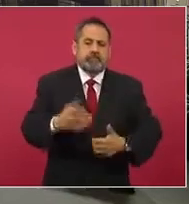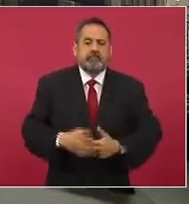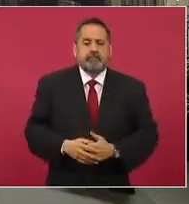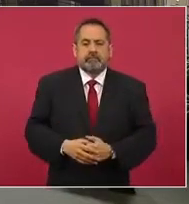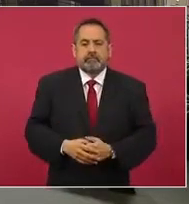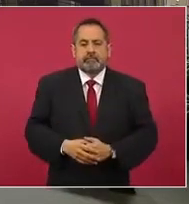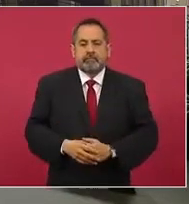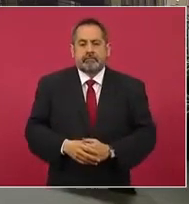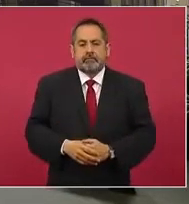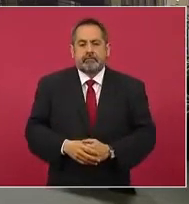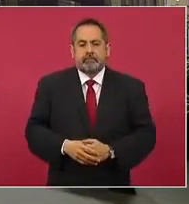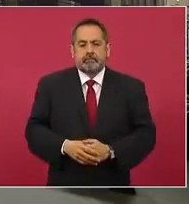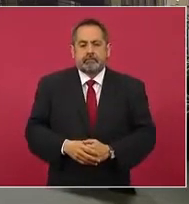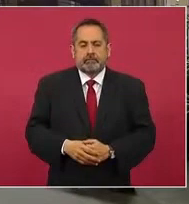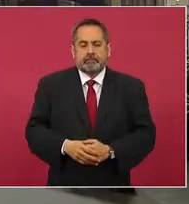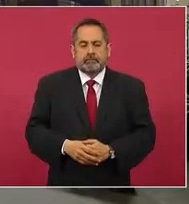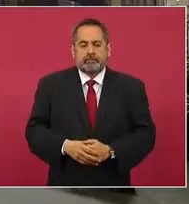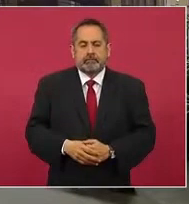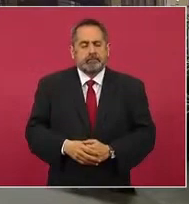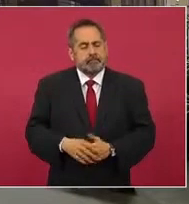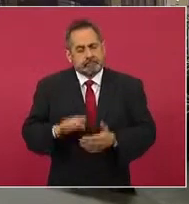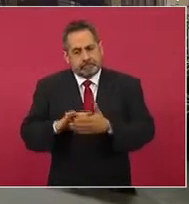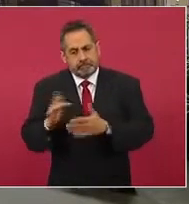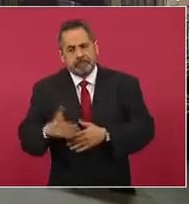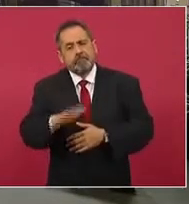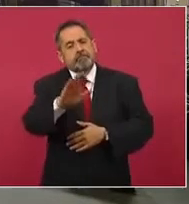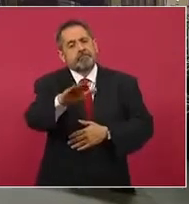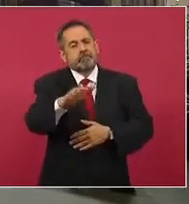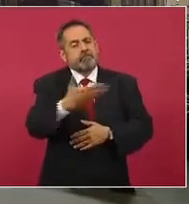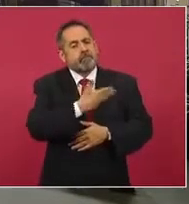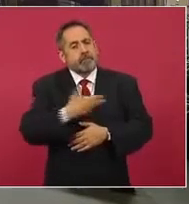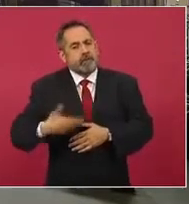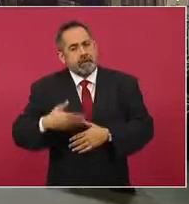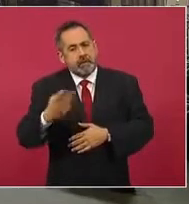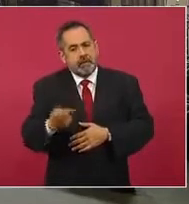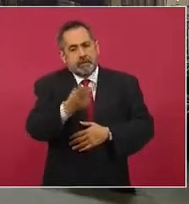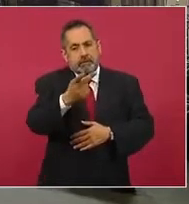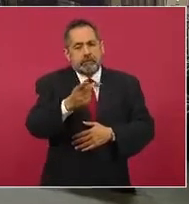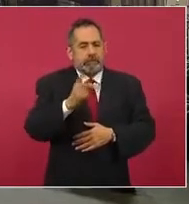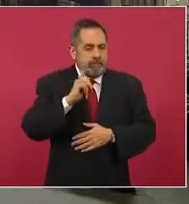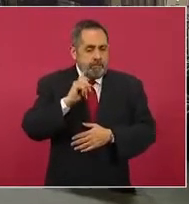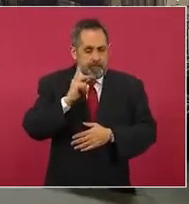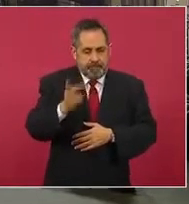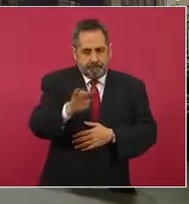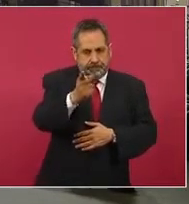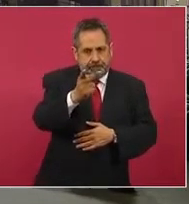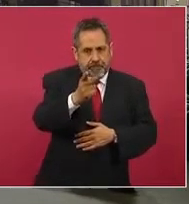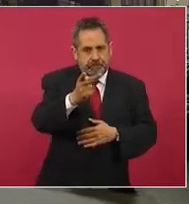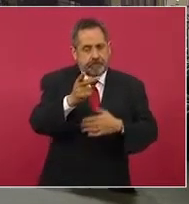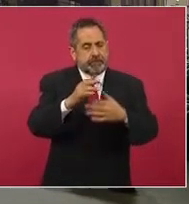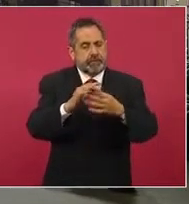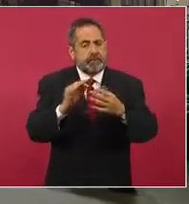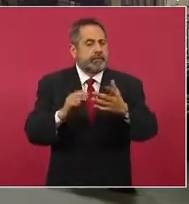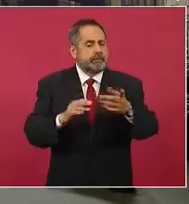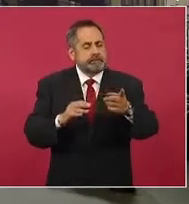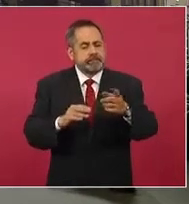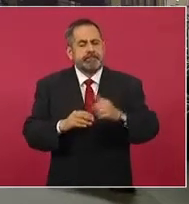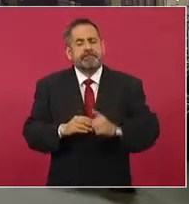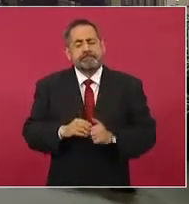Gracias. Presidente, en otro tema, si me permite estos asuntos, usted